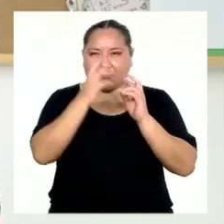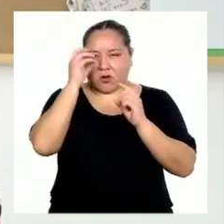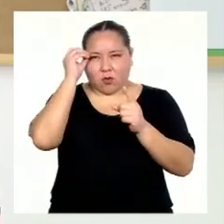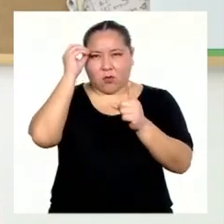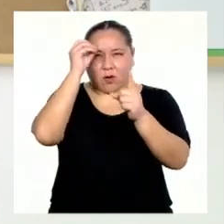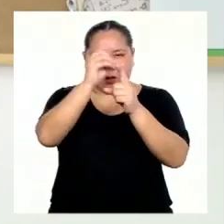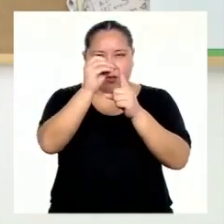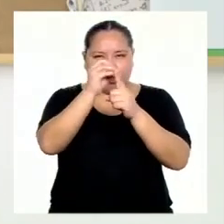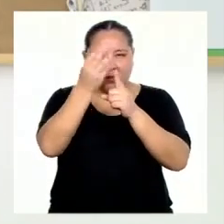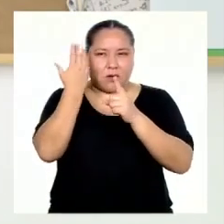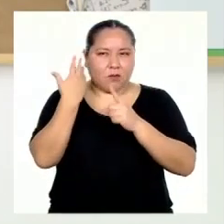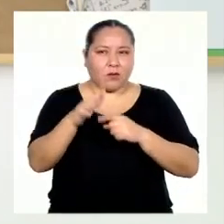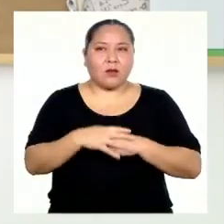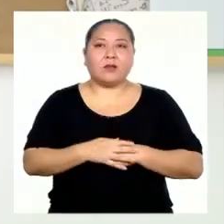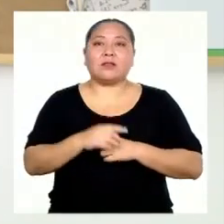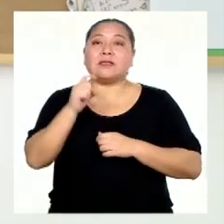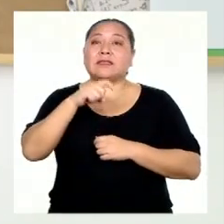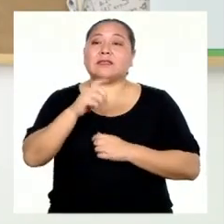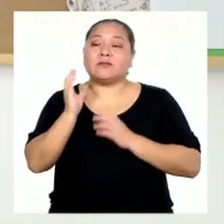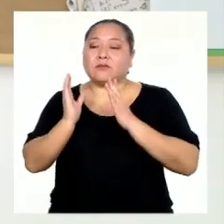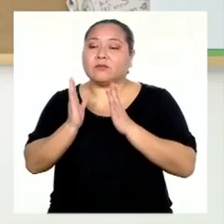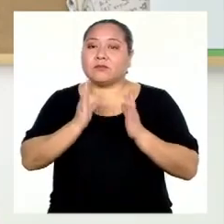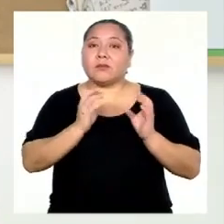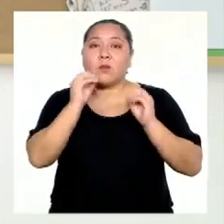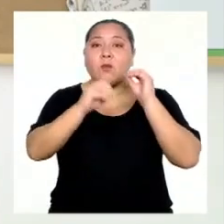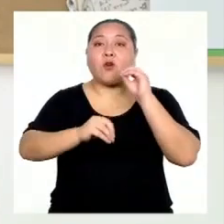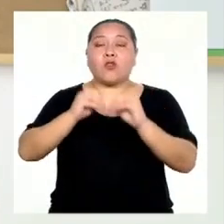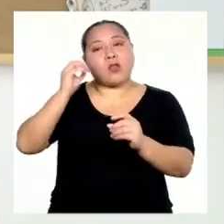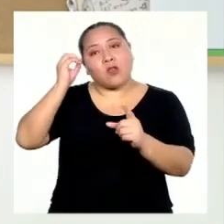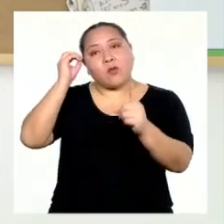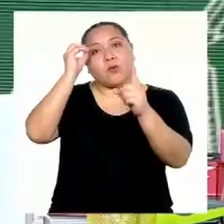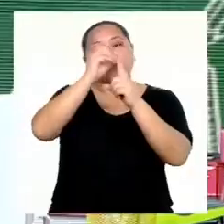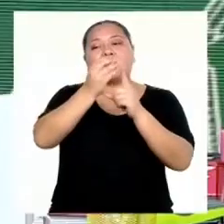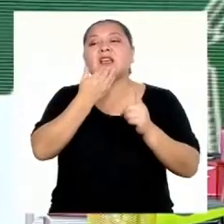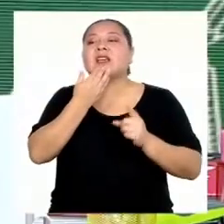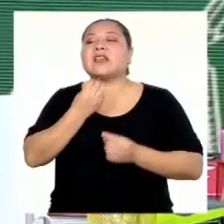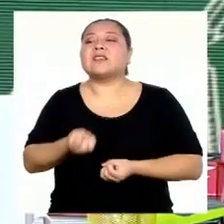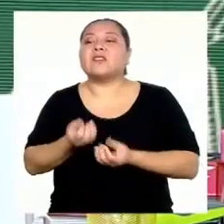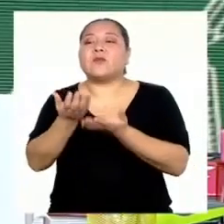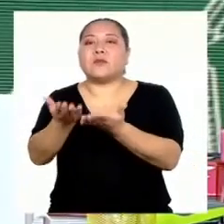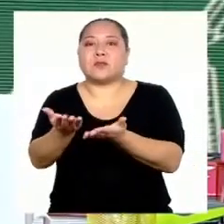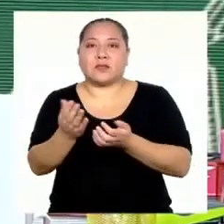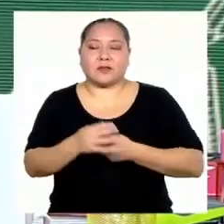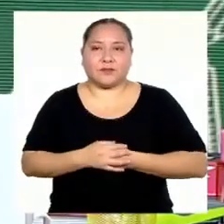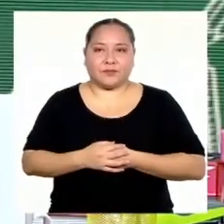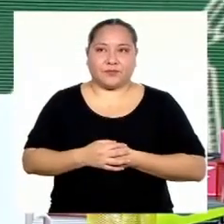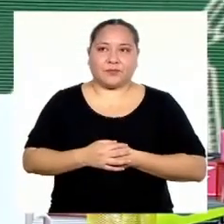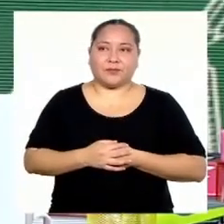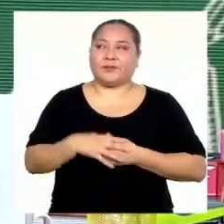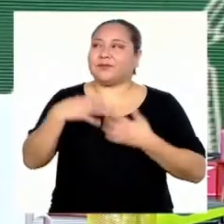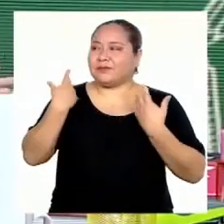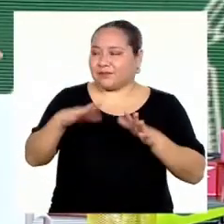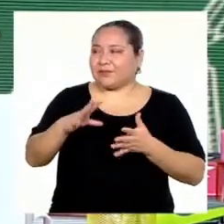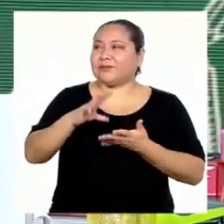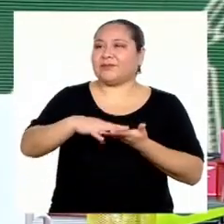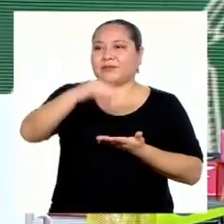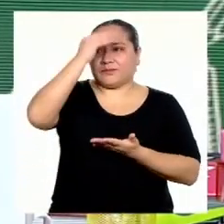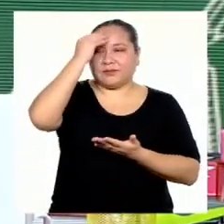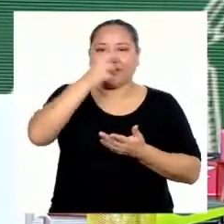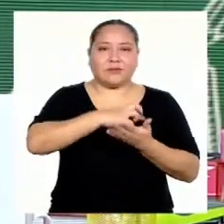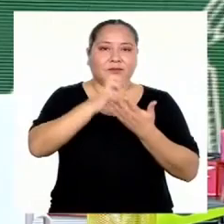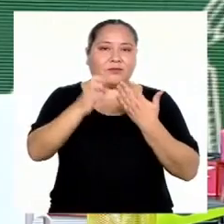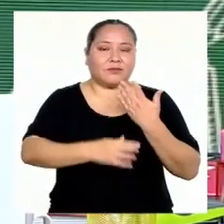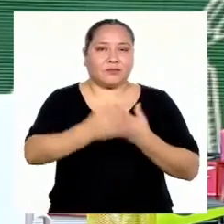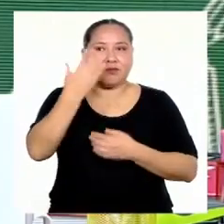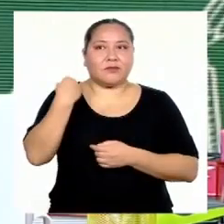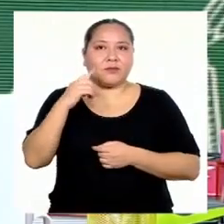determinada, tenemos que establecer el propósito y el destinatario. Así es. Como ya hemos aprendido en los programas anteriores, lo primero